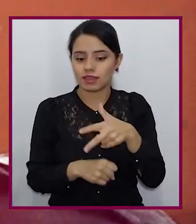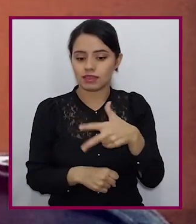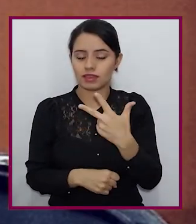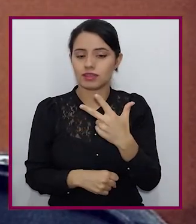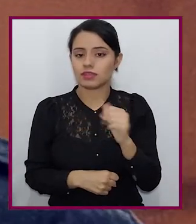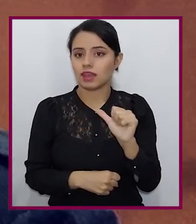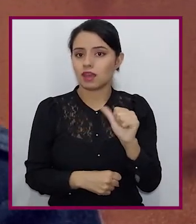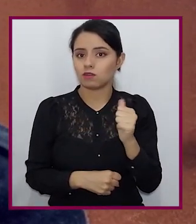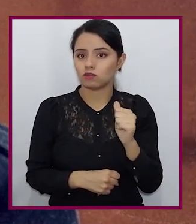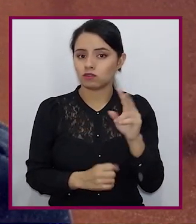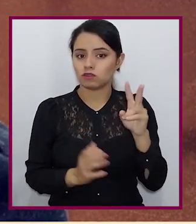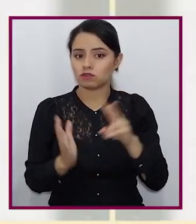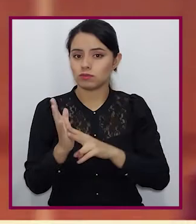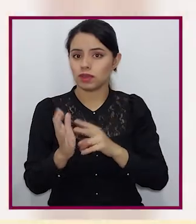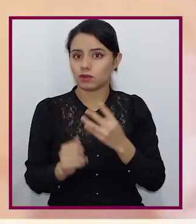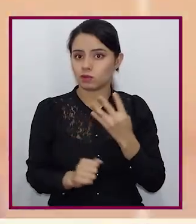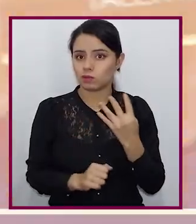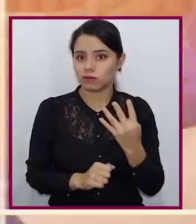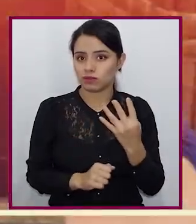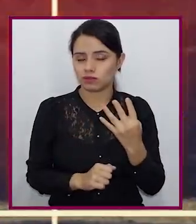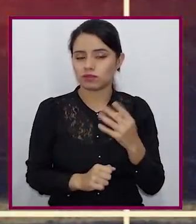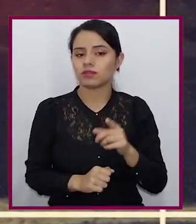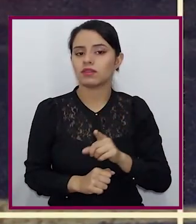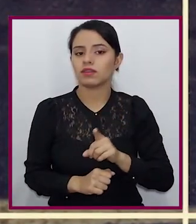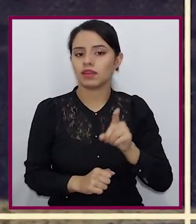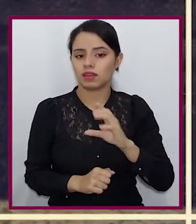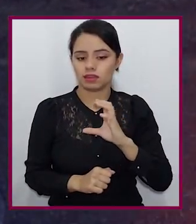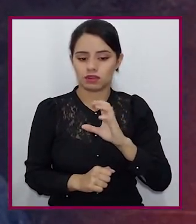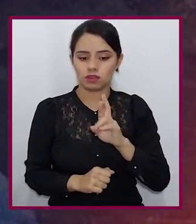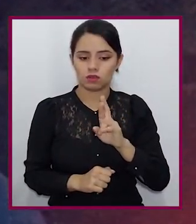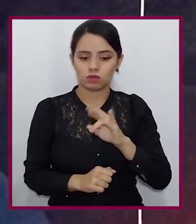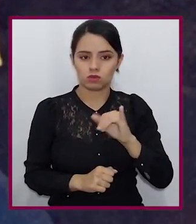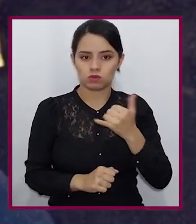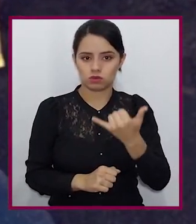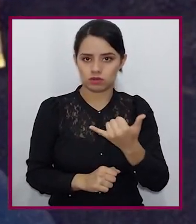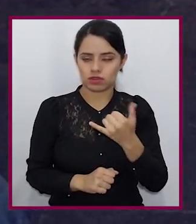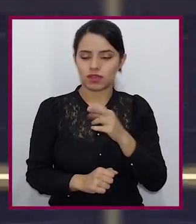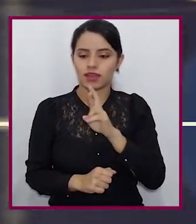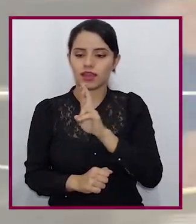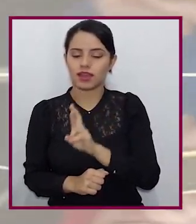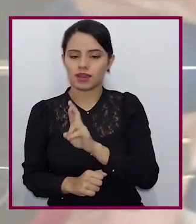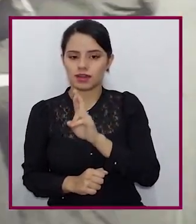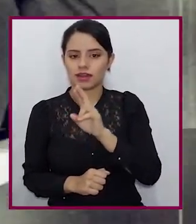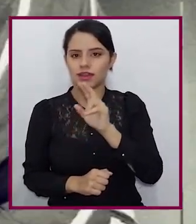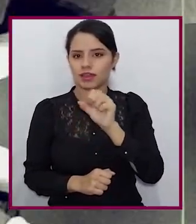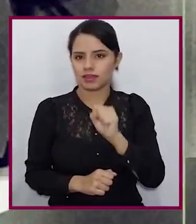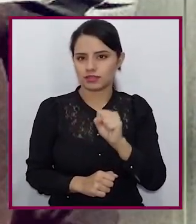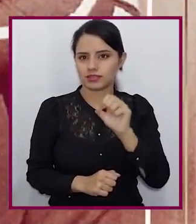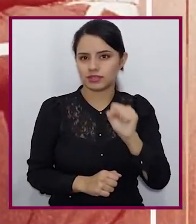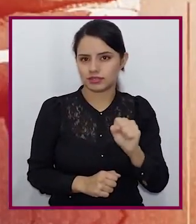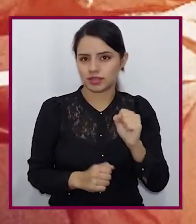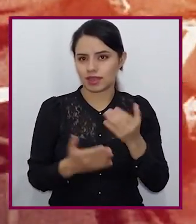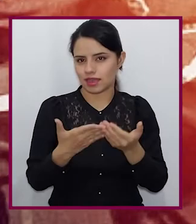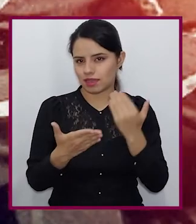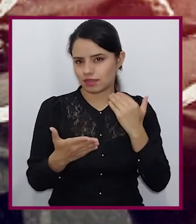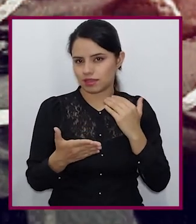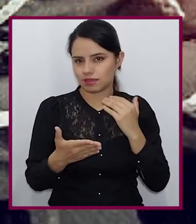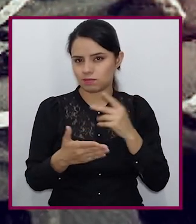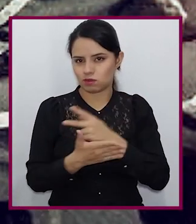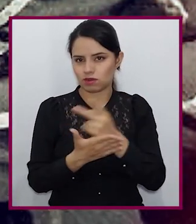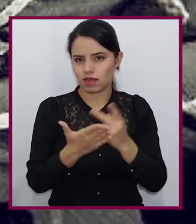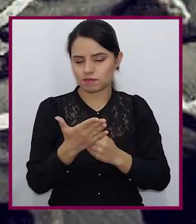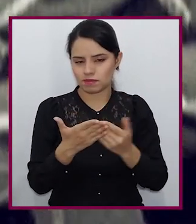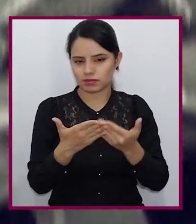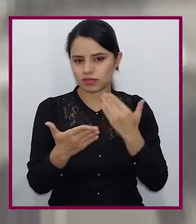de 2004, Curry utilizó la especificación del RSS que vimos en el capítulo pasado